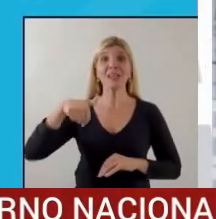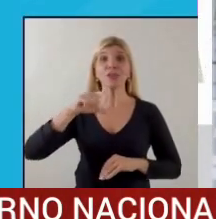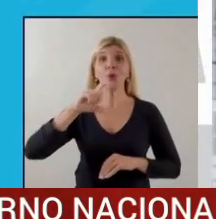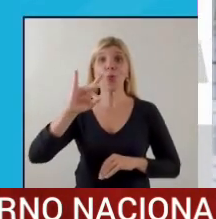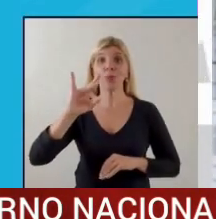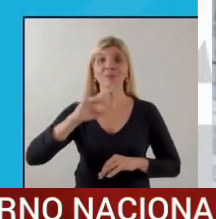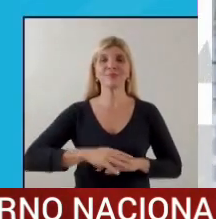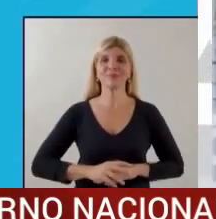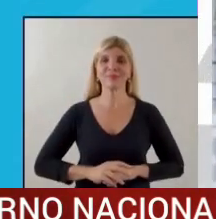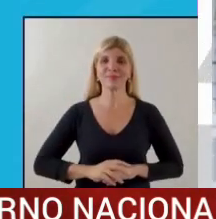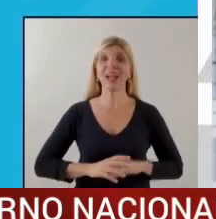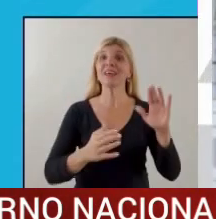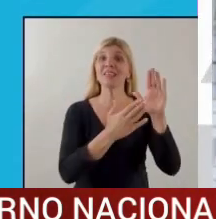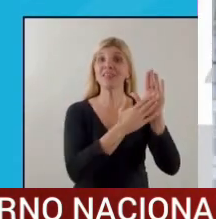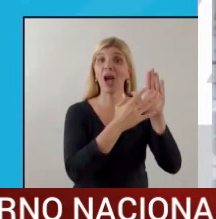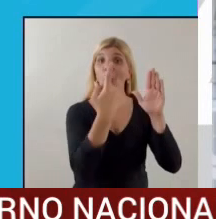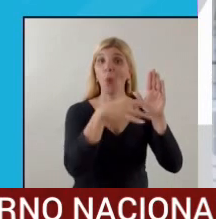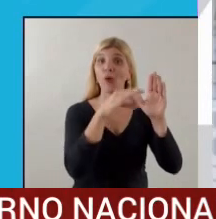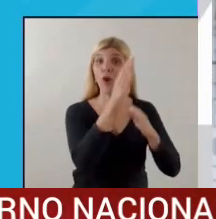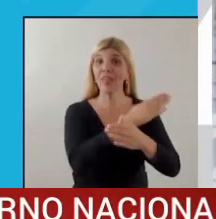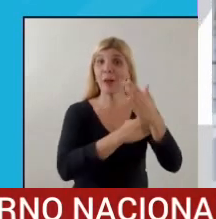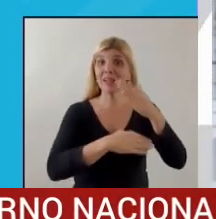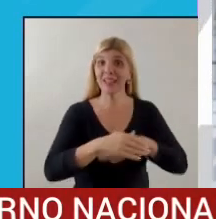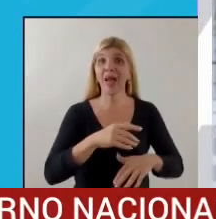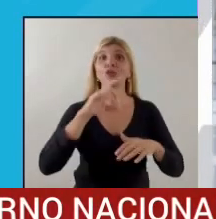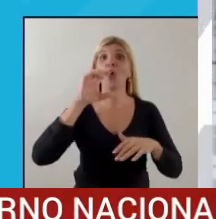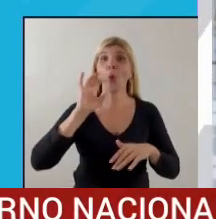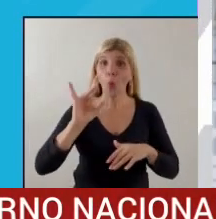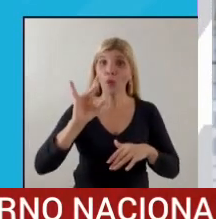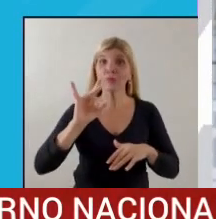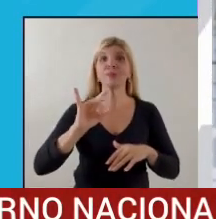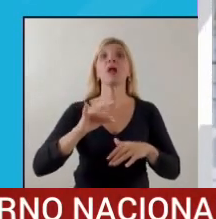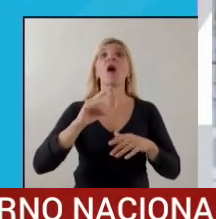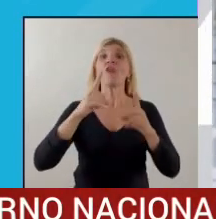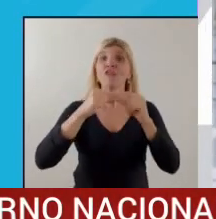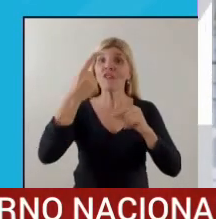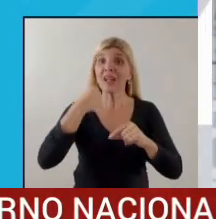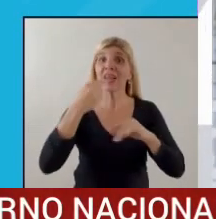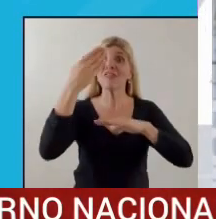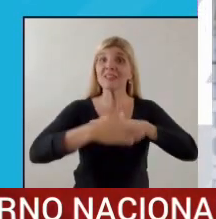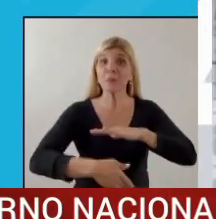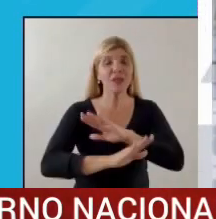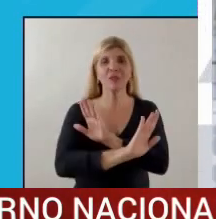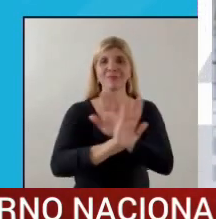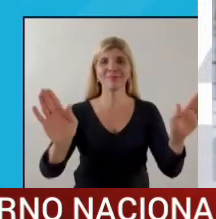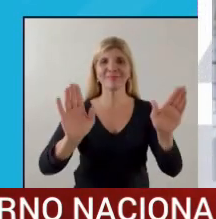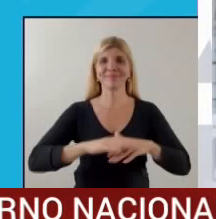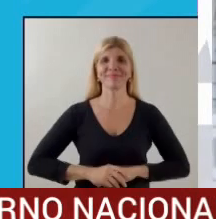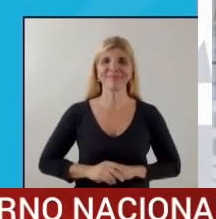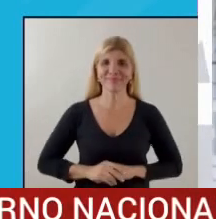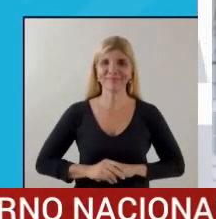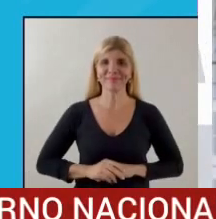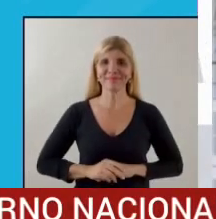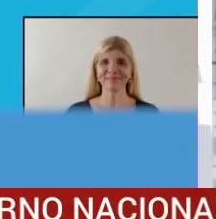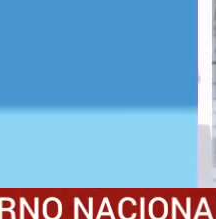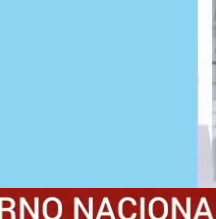pedidos que llevan a esta ley. Los cambios que se han dado y que lo va diciendo la reglamentación van a ser